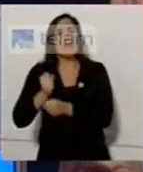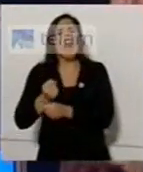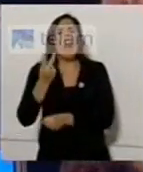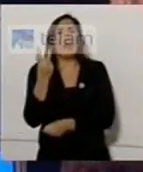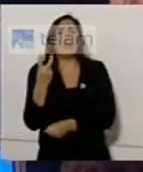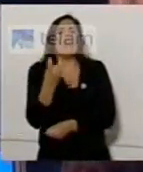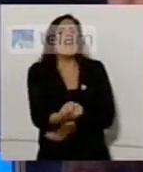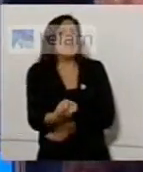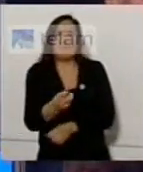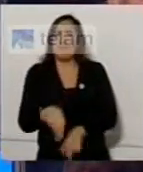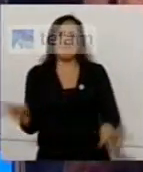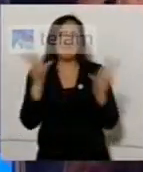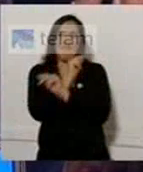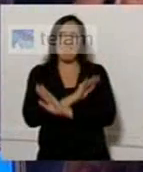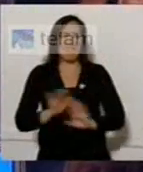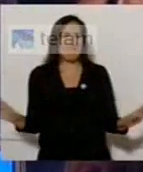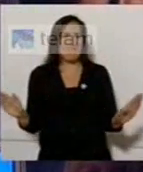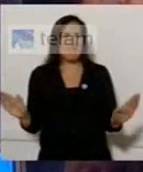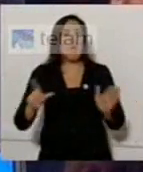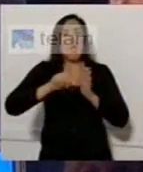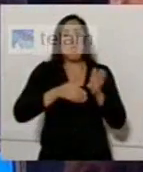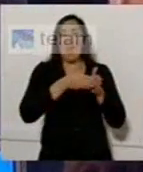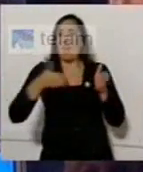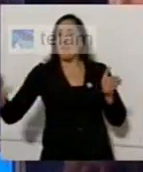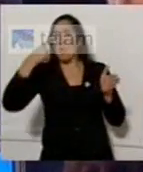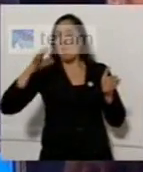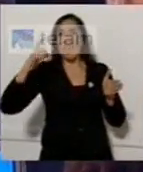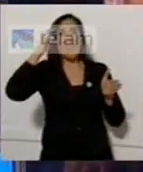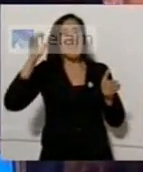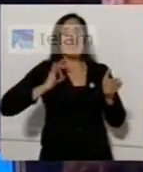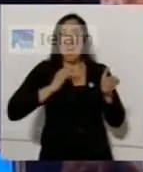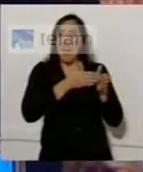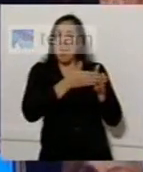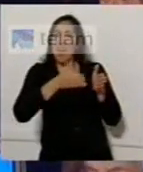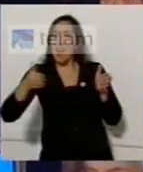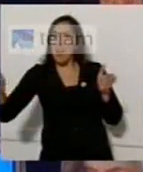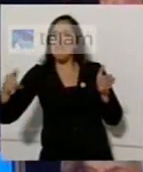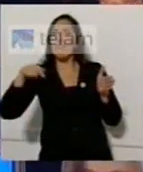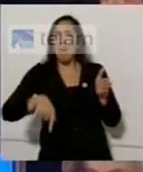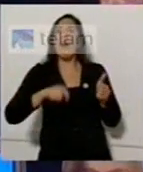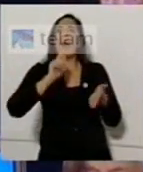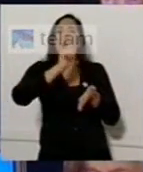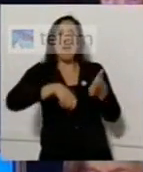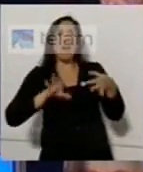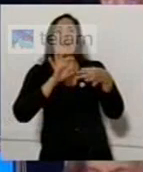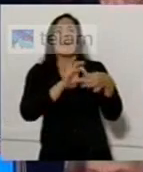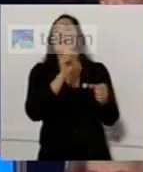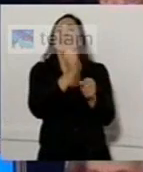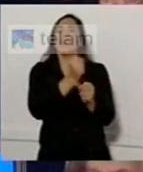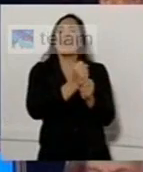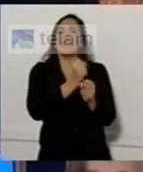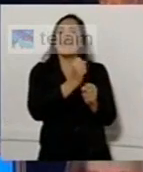cuando consagramos nuevamente desde hace 10 años las convenciones colectivas de trabajo,